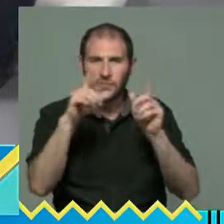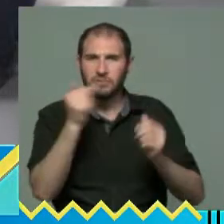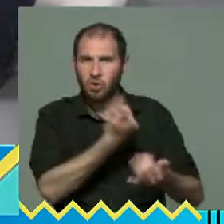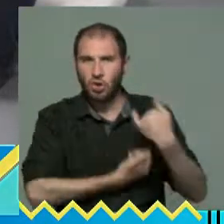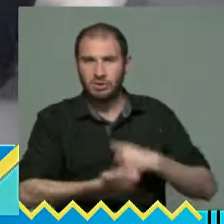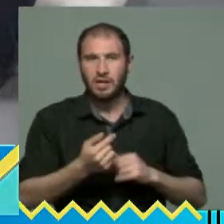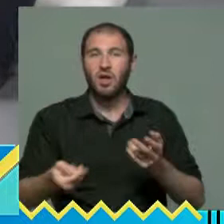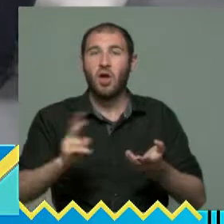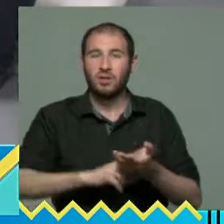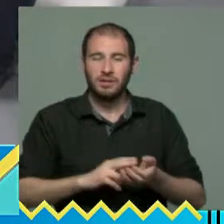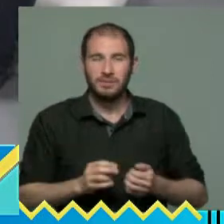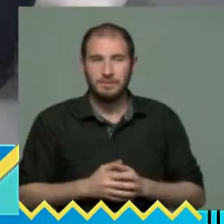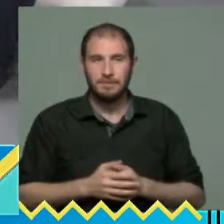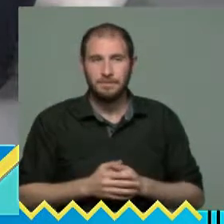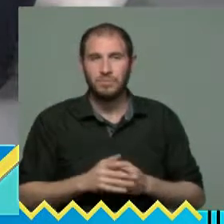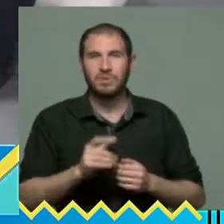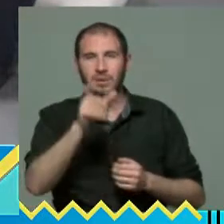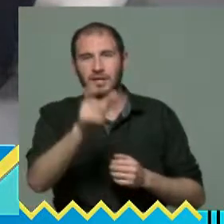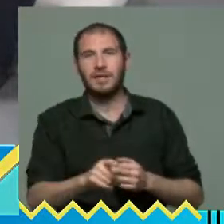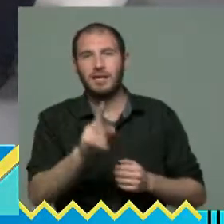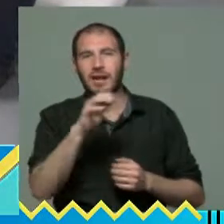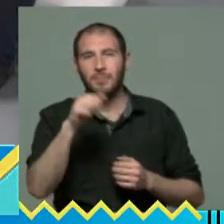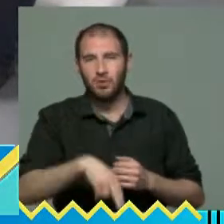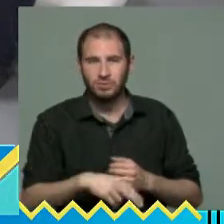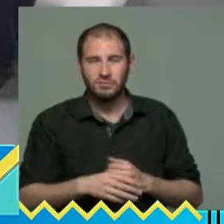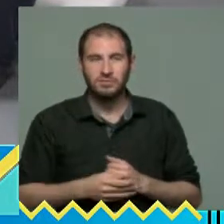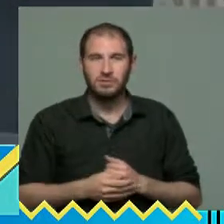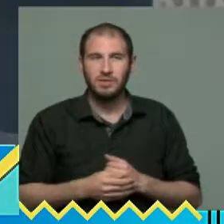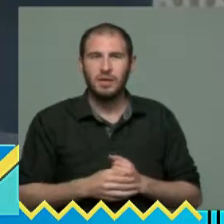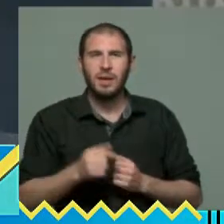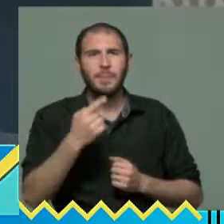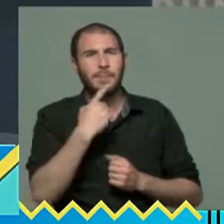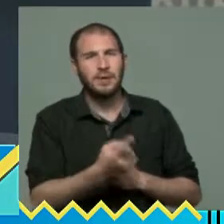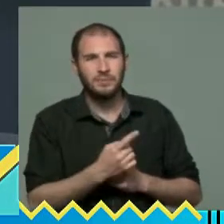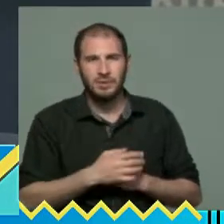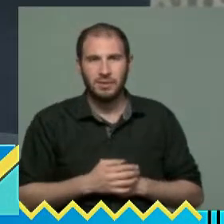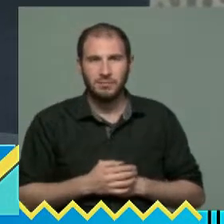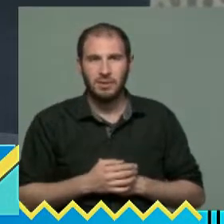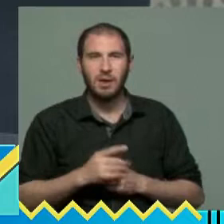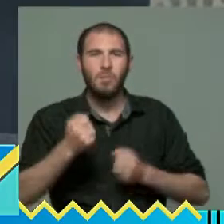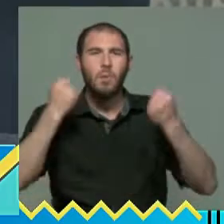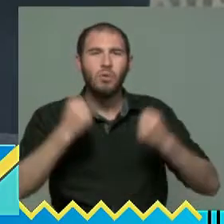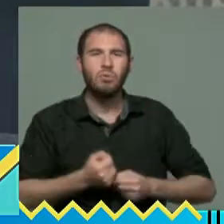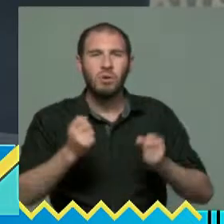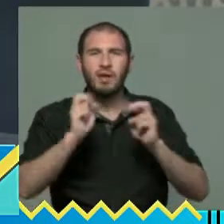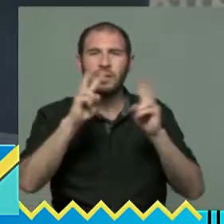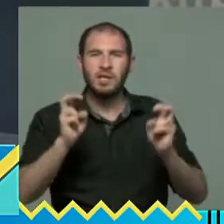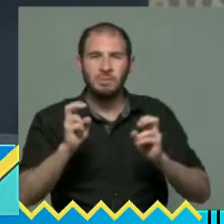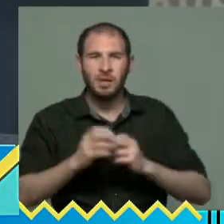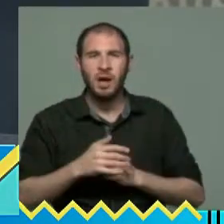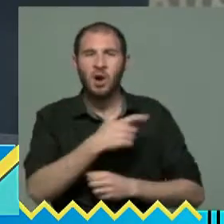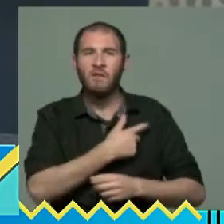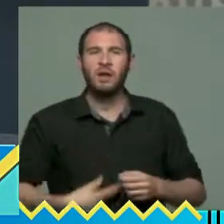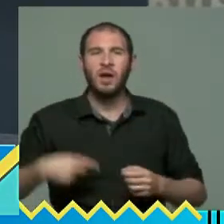y volviendo nuevamente a la figura de Ramón, ¿cuál consideran que puede llegar a ser su postura con respecto al